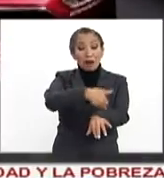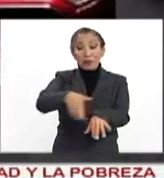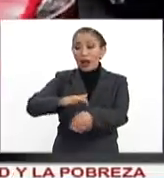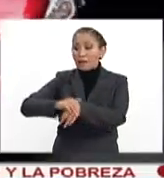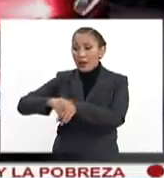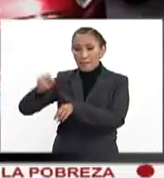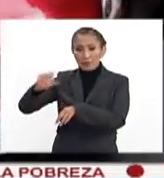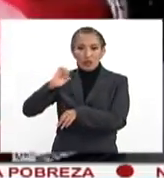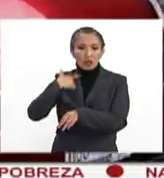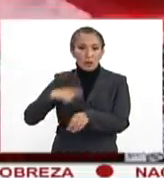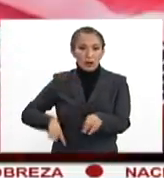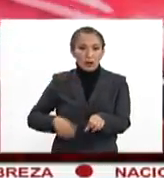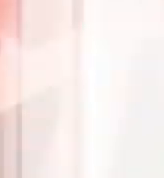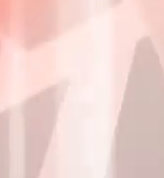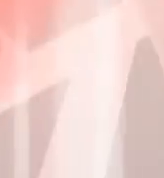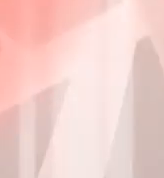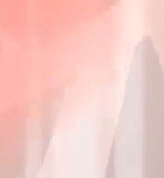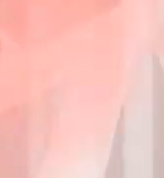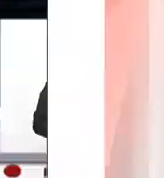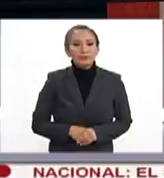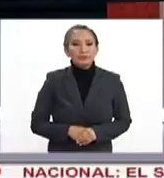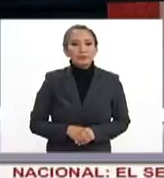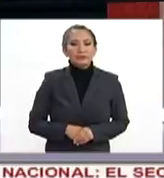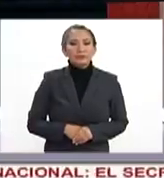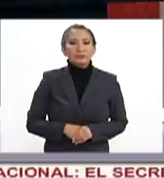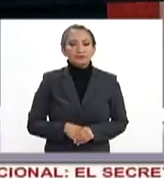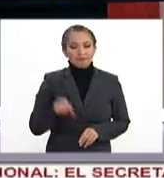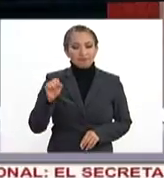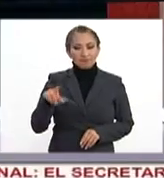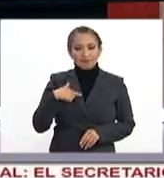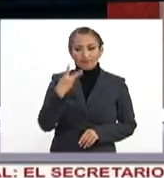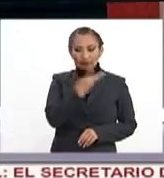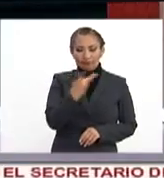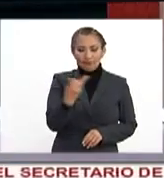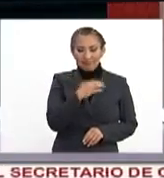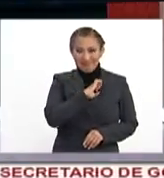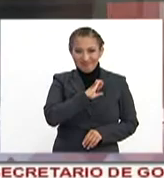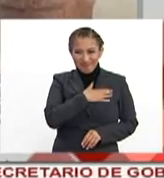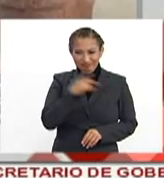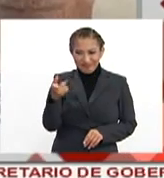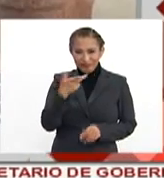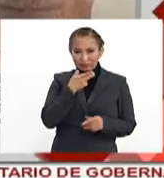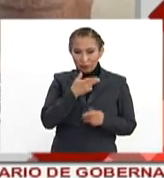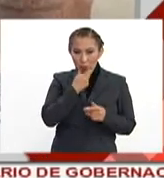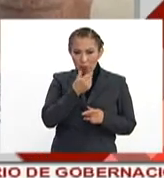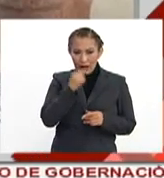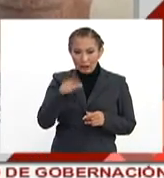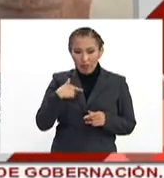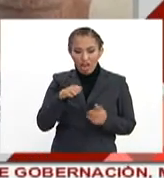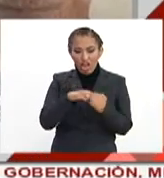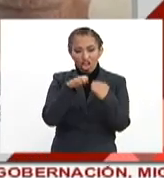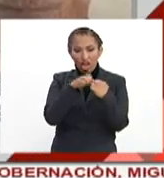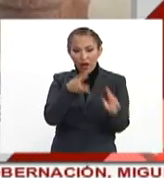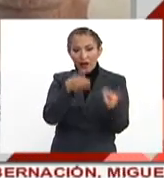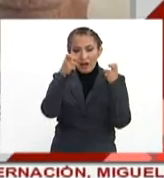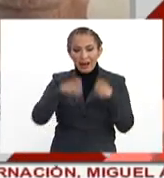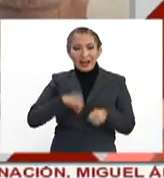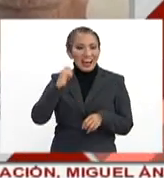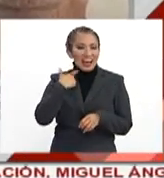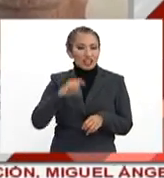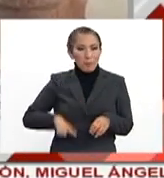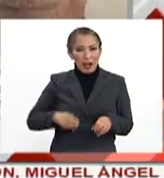familiares y amigos del exgobernador. Por cierto, 2 ciudadanos españoles presuntamente implicados en un fraude millonario con el